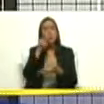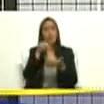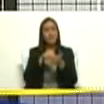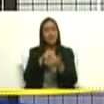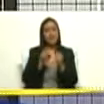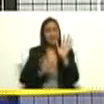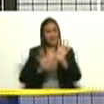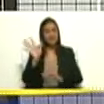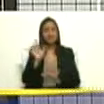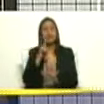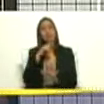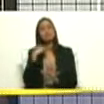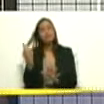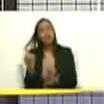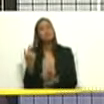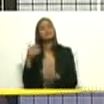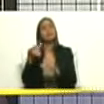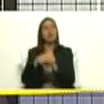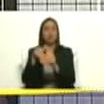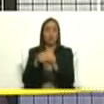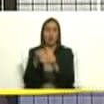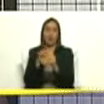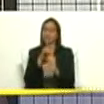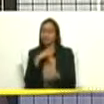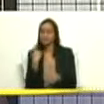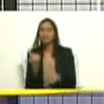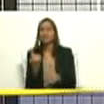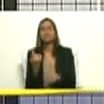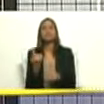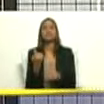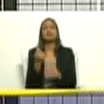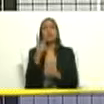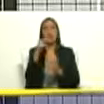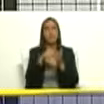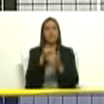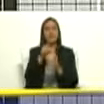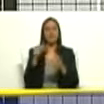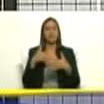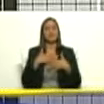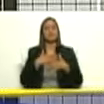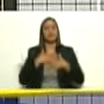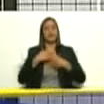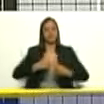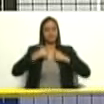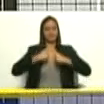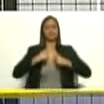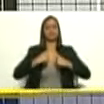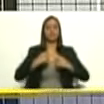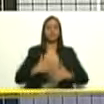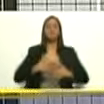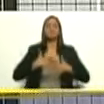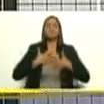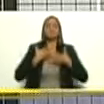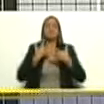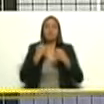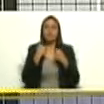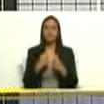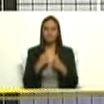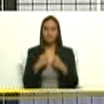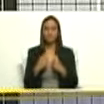2016 aire recuperación estabilidad por allá un habl chento